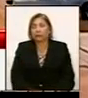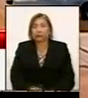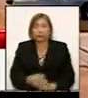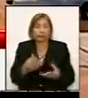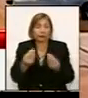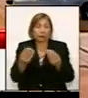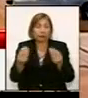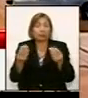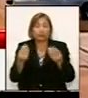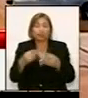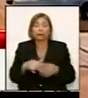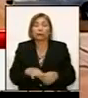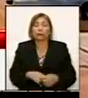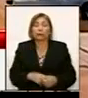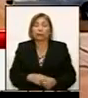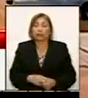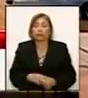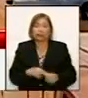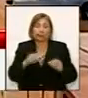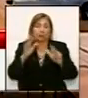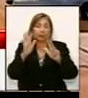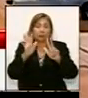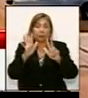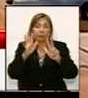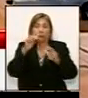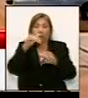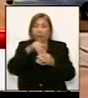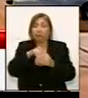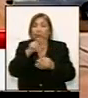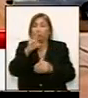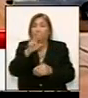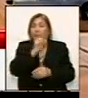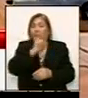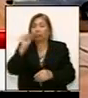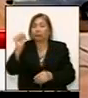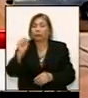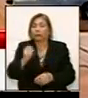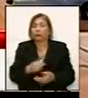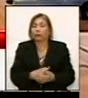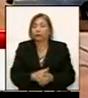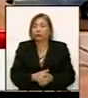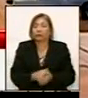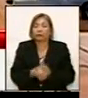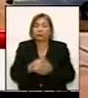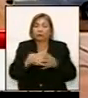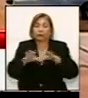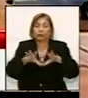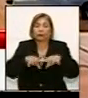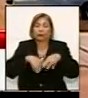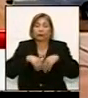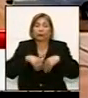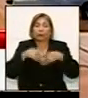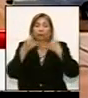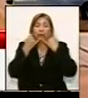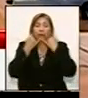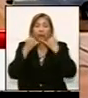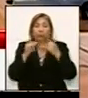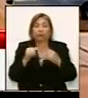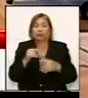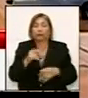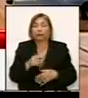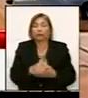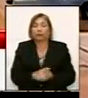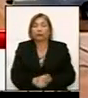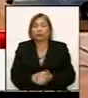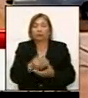mayoría, con 8 votos a favor, 2 en contra, se ha aprobado el informe final